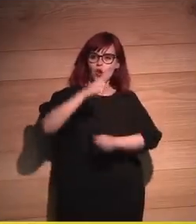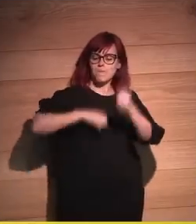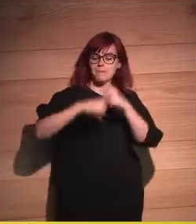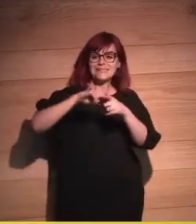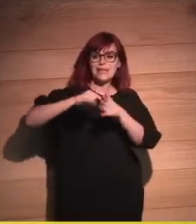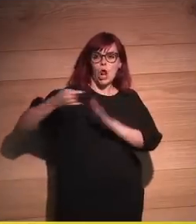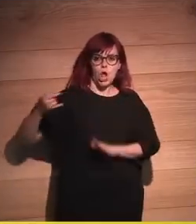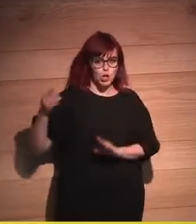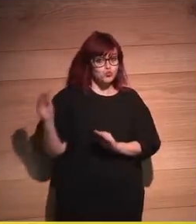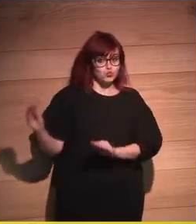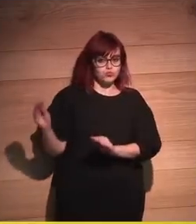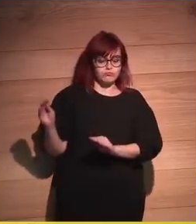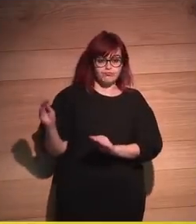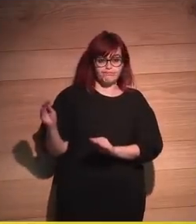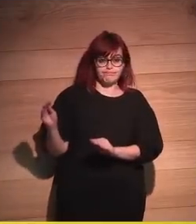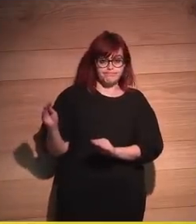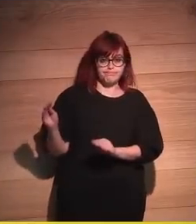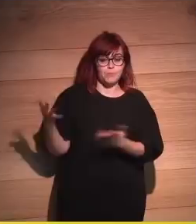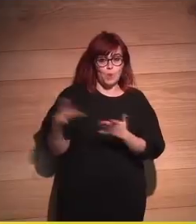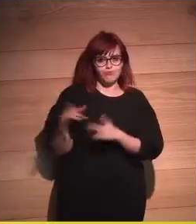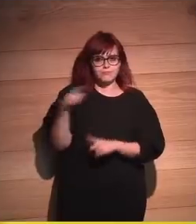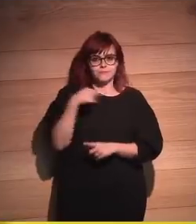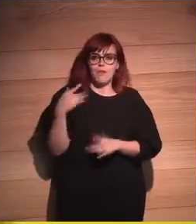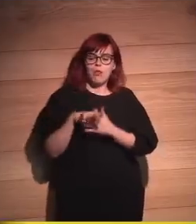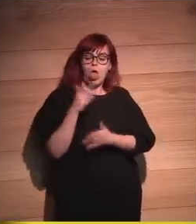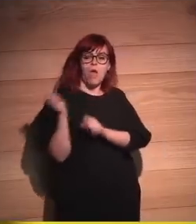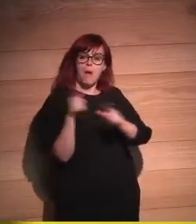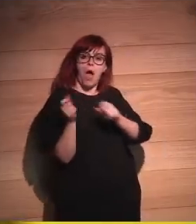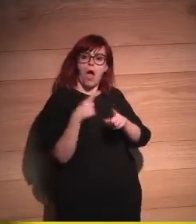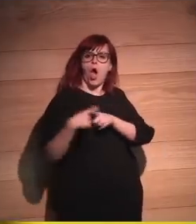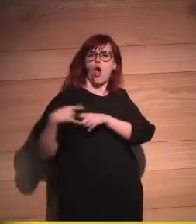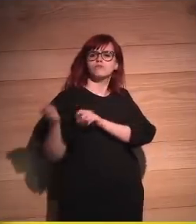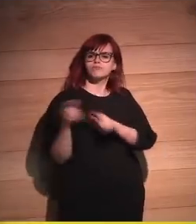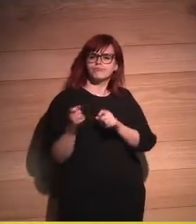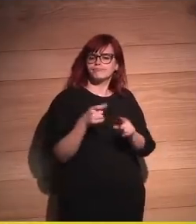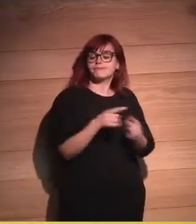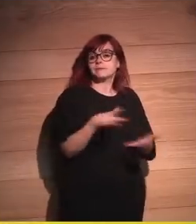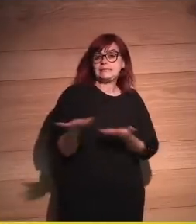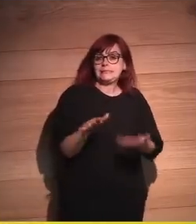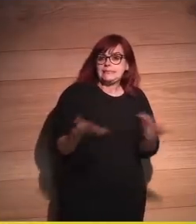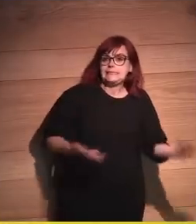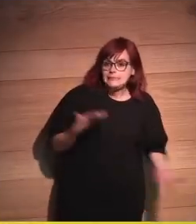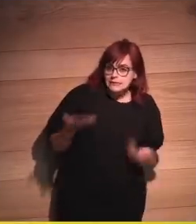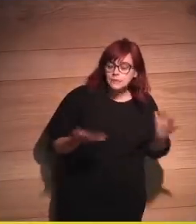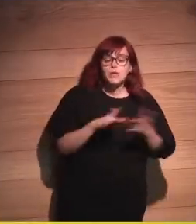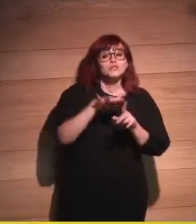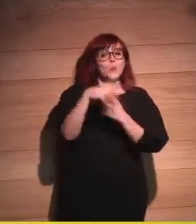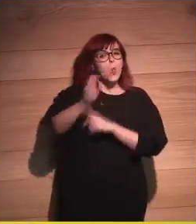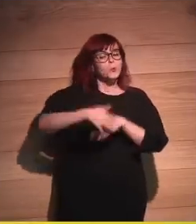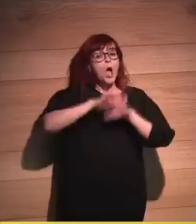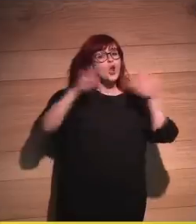y tecnológica por parte de China. Y esto nos lleva a otra situación. Parecía que